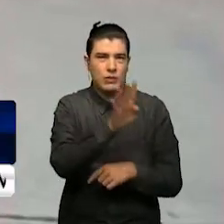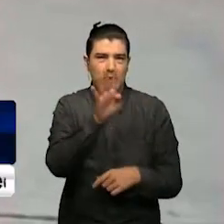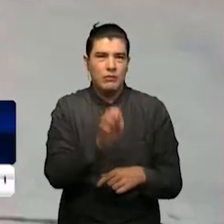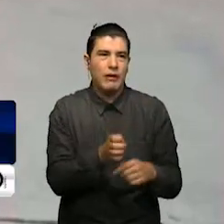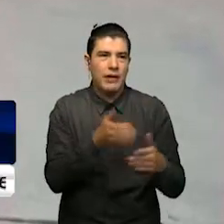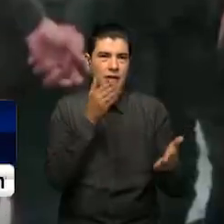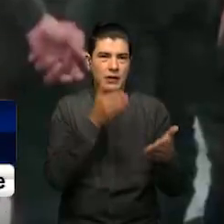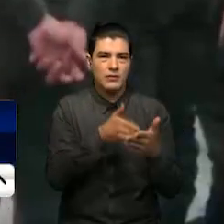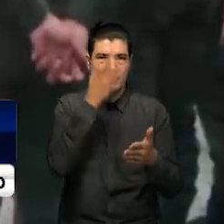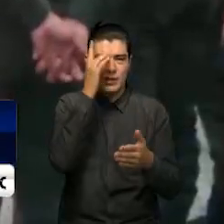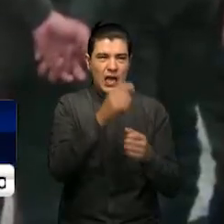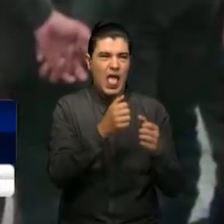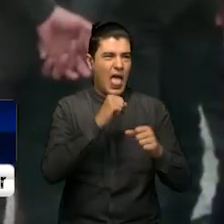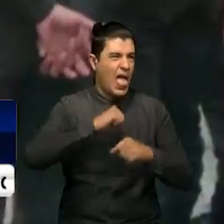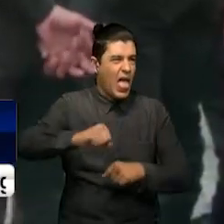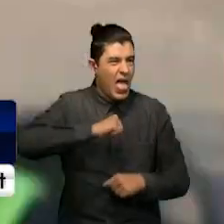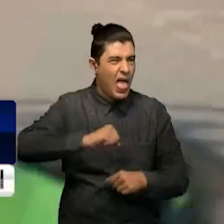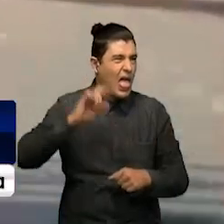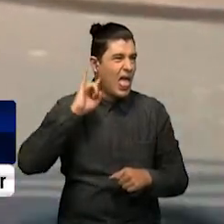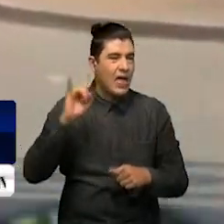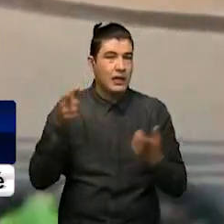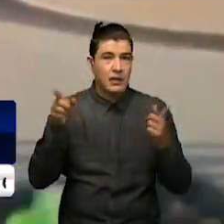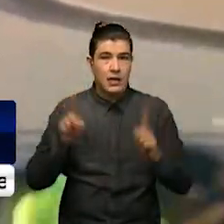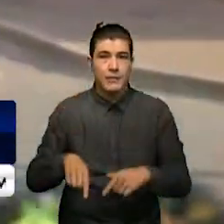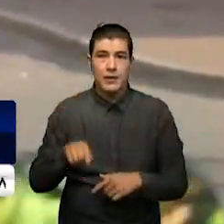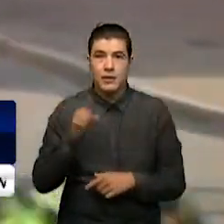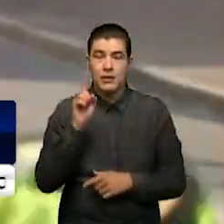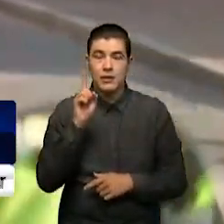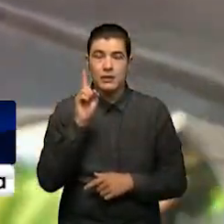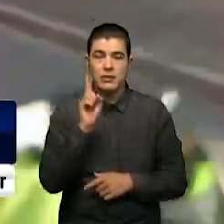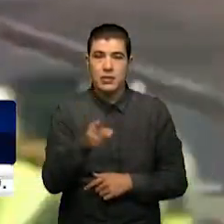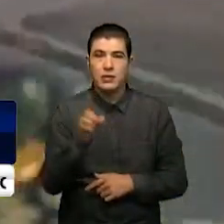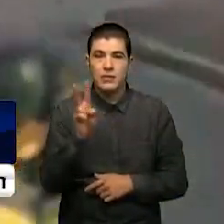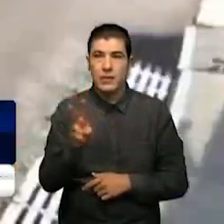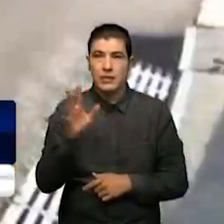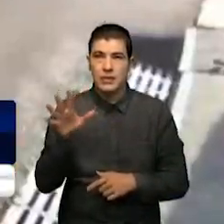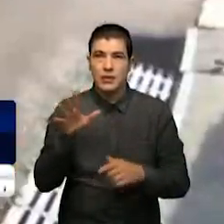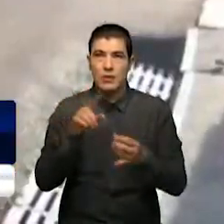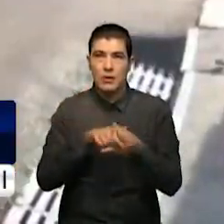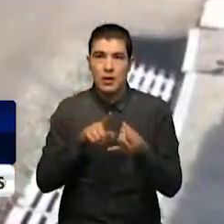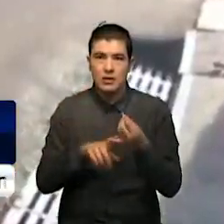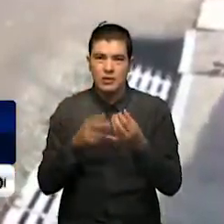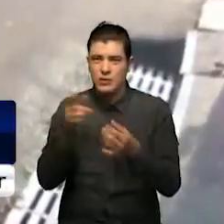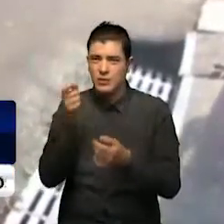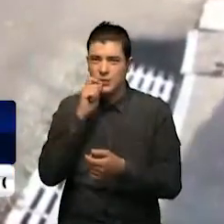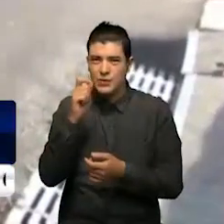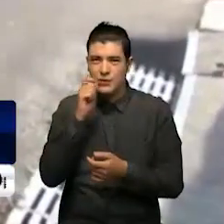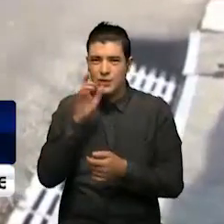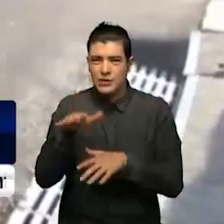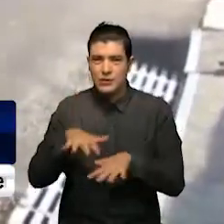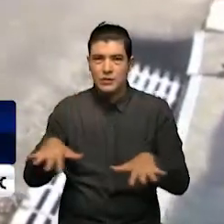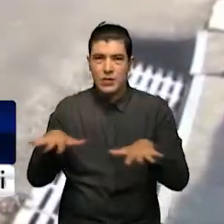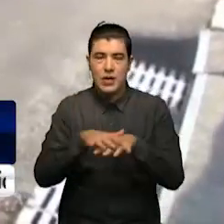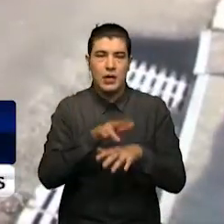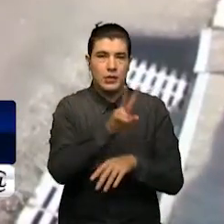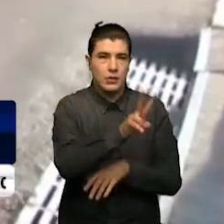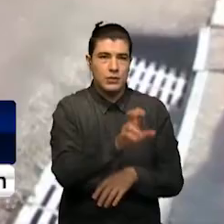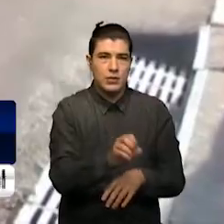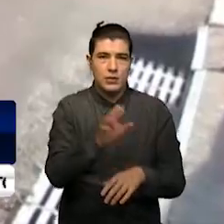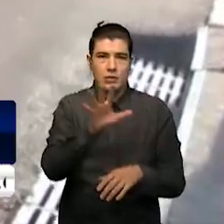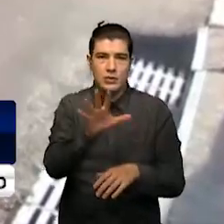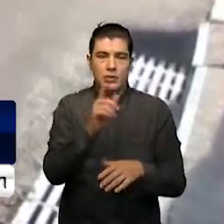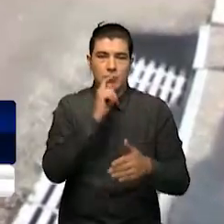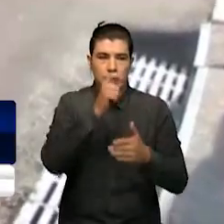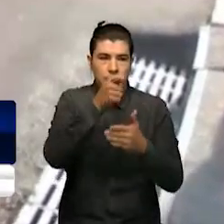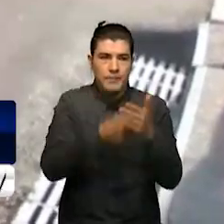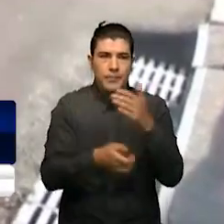y 295 casos de consumo de estupefacientes. Finalmente, la policía impuso 205 comparendos